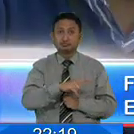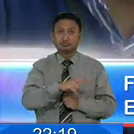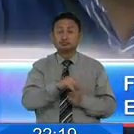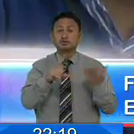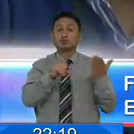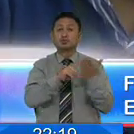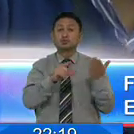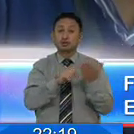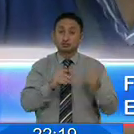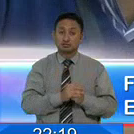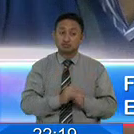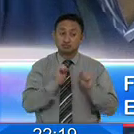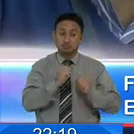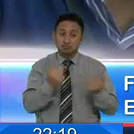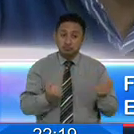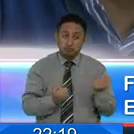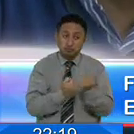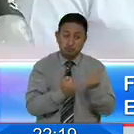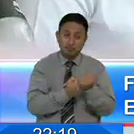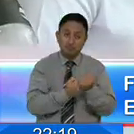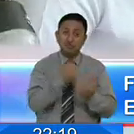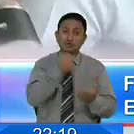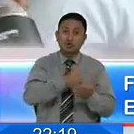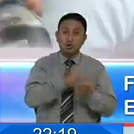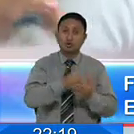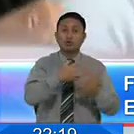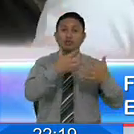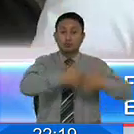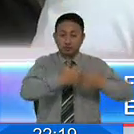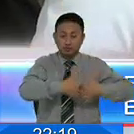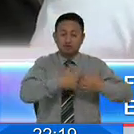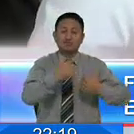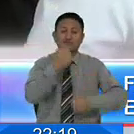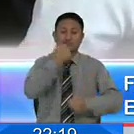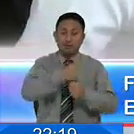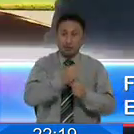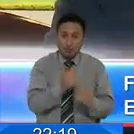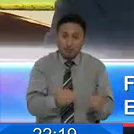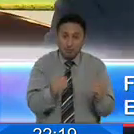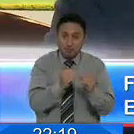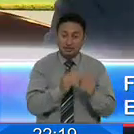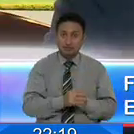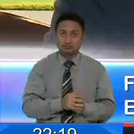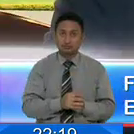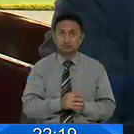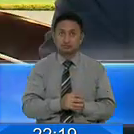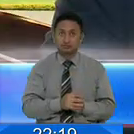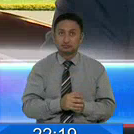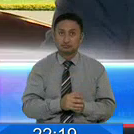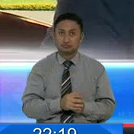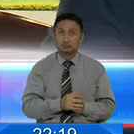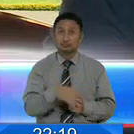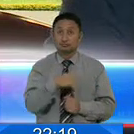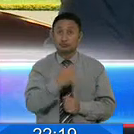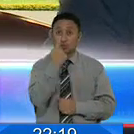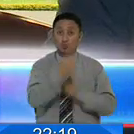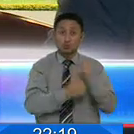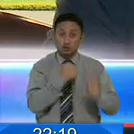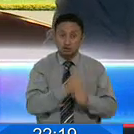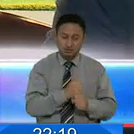fiscales que incentiven la producción, el consumo, el empleo y, lógicamente, llegue con ingresos. Pero eso no se va a lograr en un